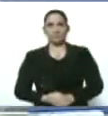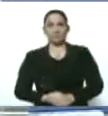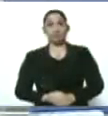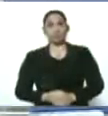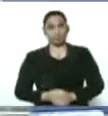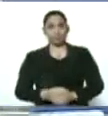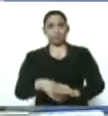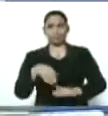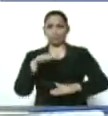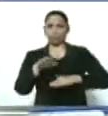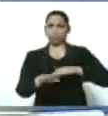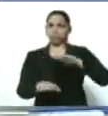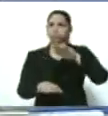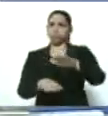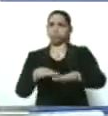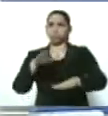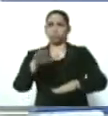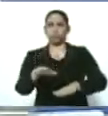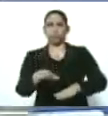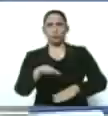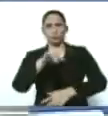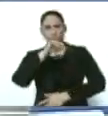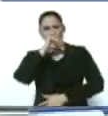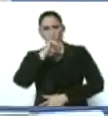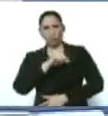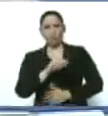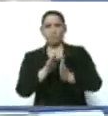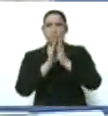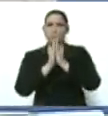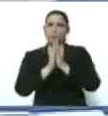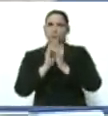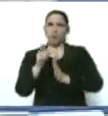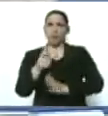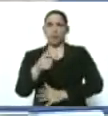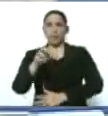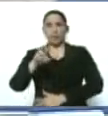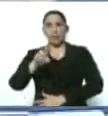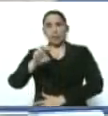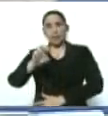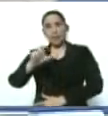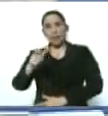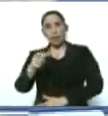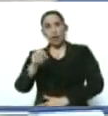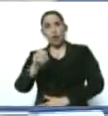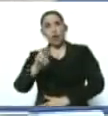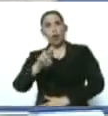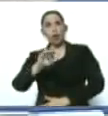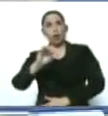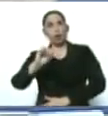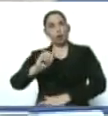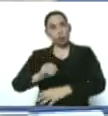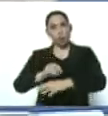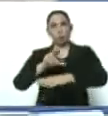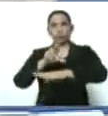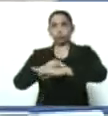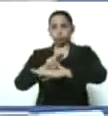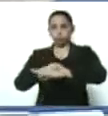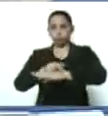avanzando. Me gustaría que el doctor Gregorio Sánchez nos completara este ciclo